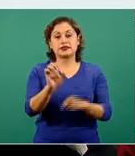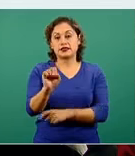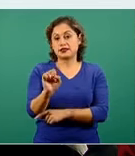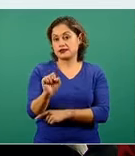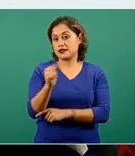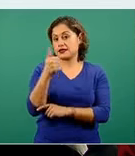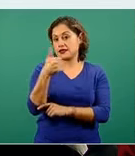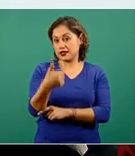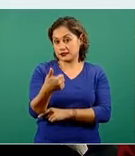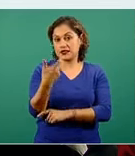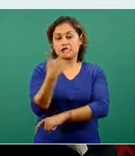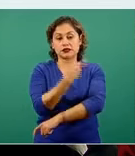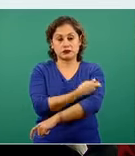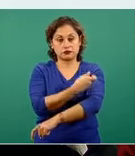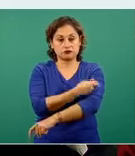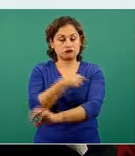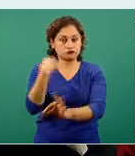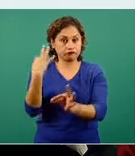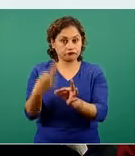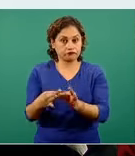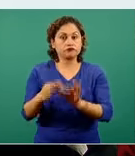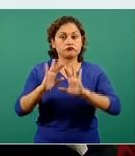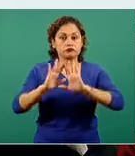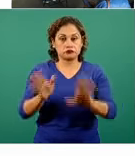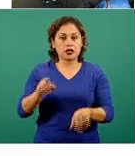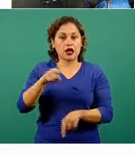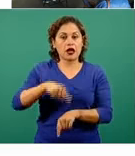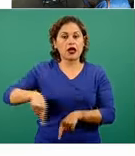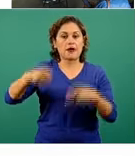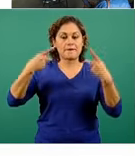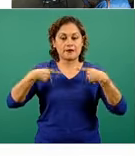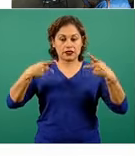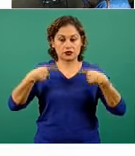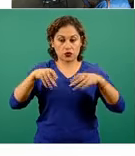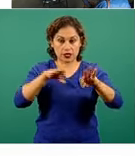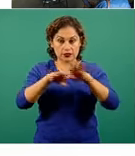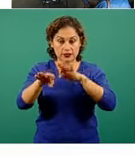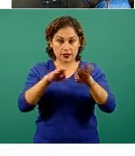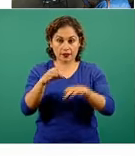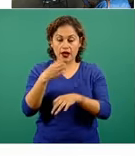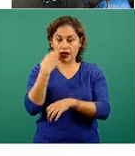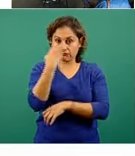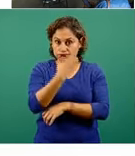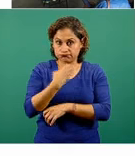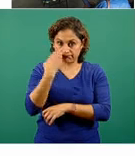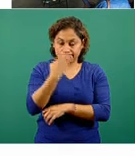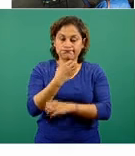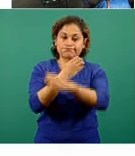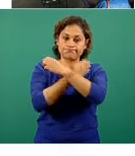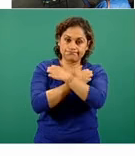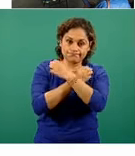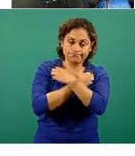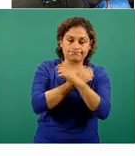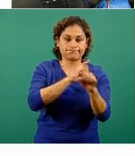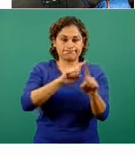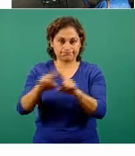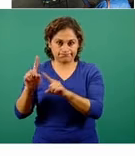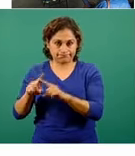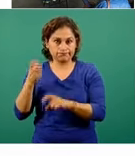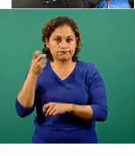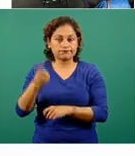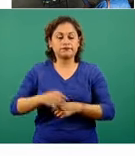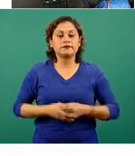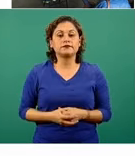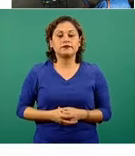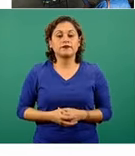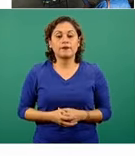2.766 dosis de vacuna al personal del sector educativo. Si vemos precisamente la siguiente diapositiva,